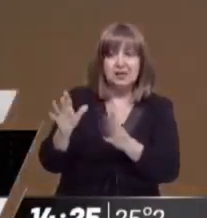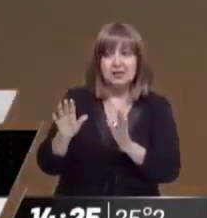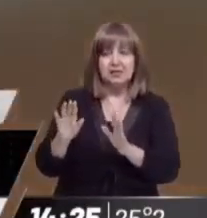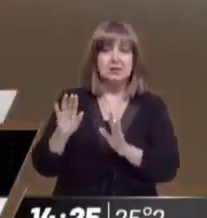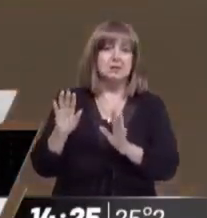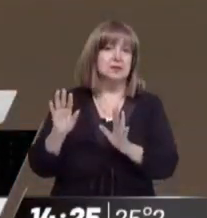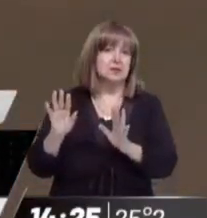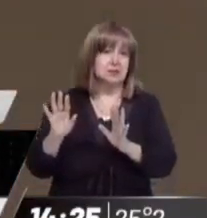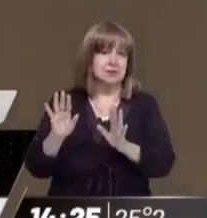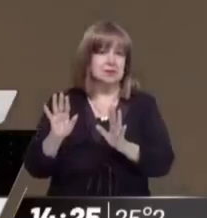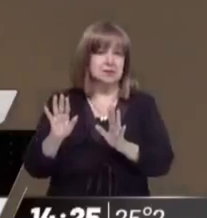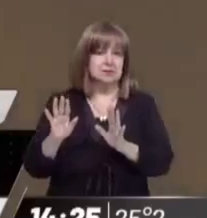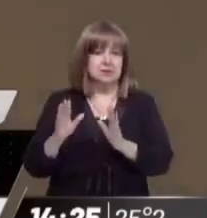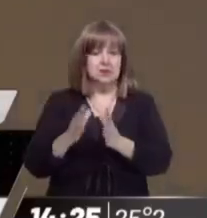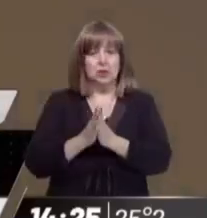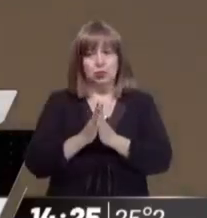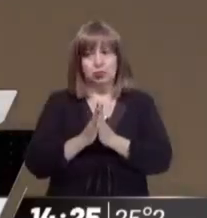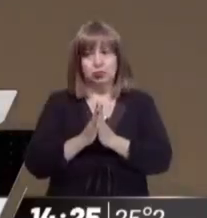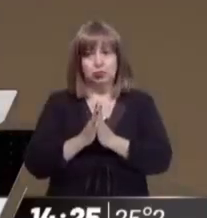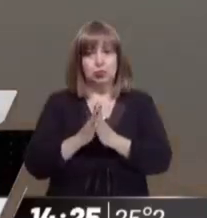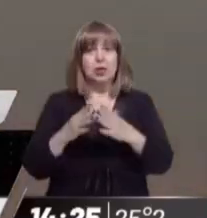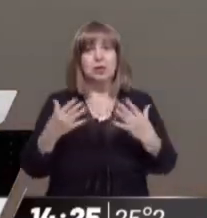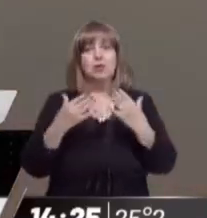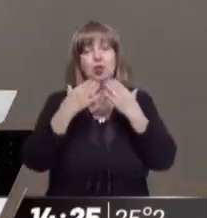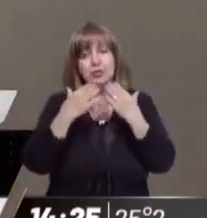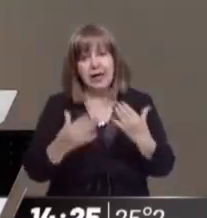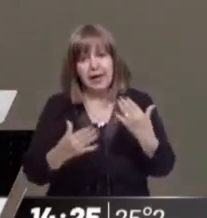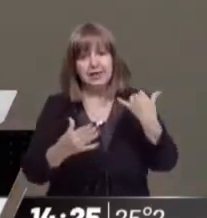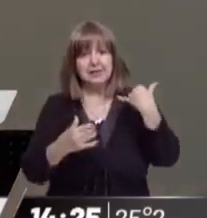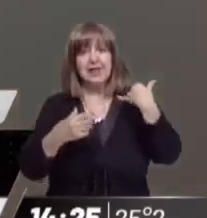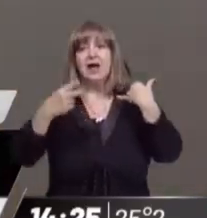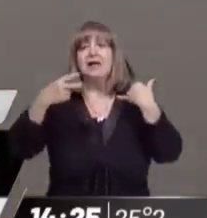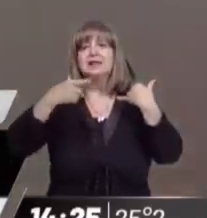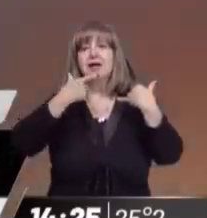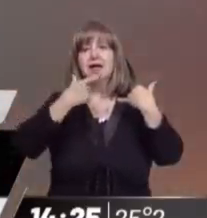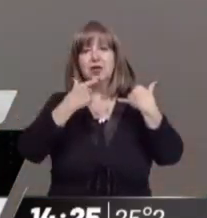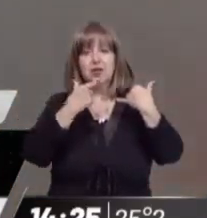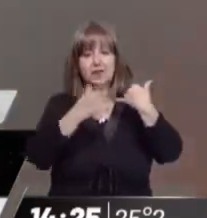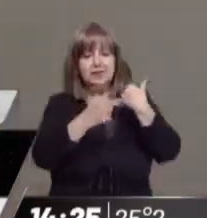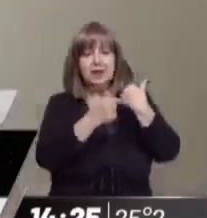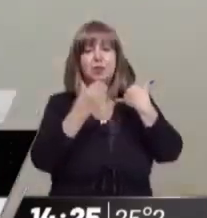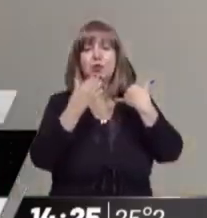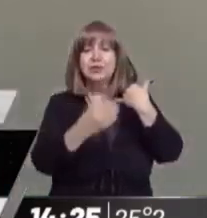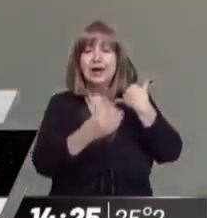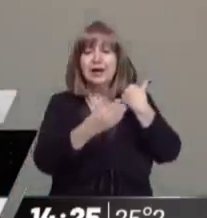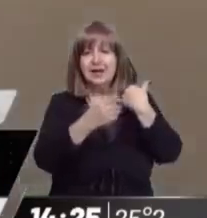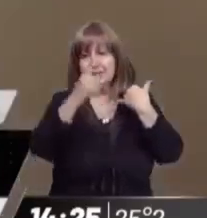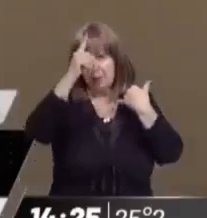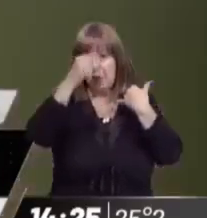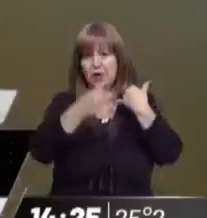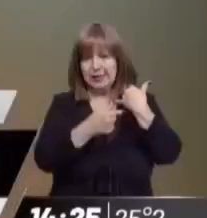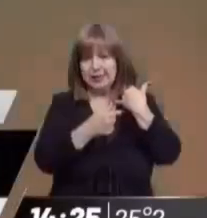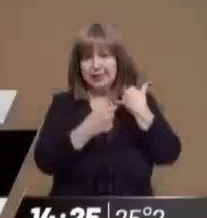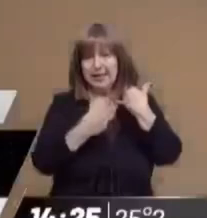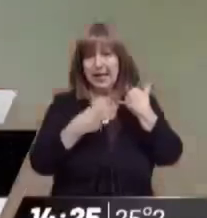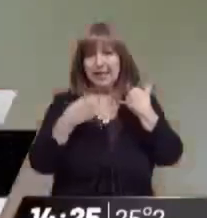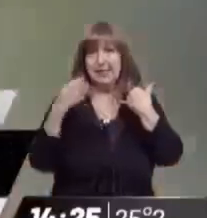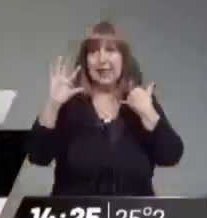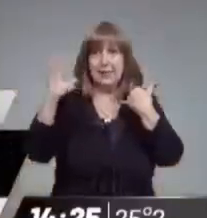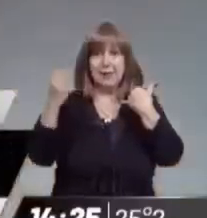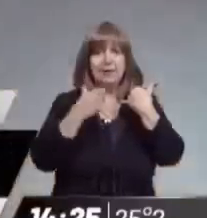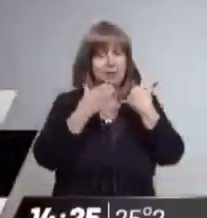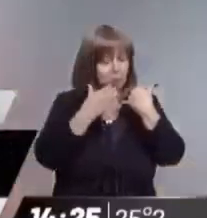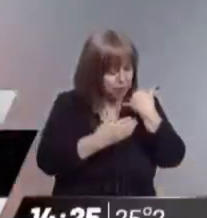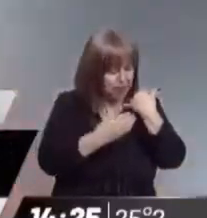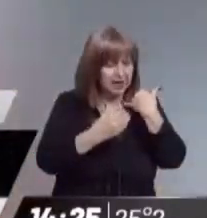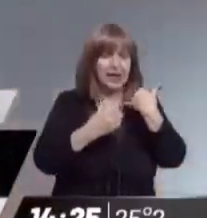lugar. Te agradecemos, Marcelo, estos minutos para Noticiero 7. Marcelo Torres, Policía Ambiental, allí con este incendio en Los